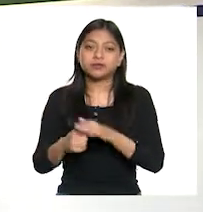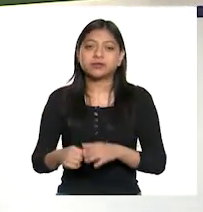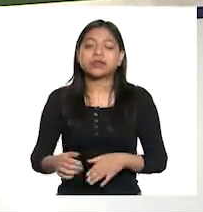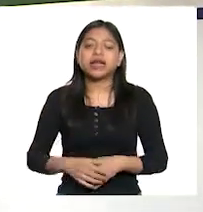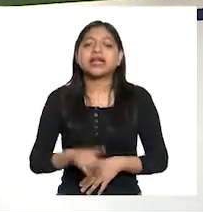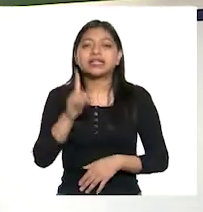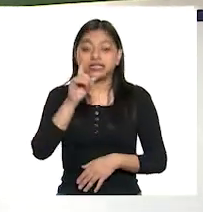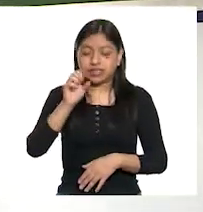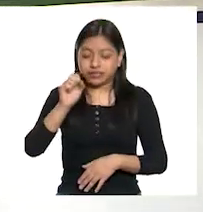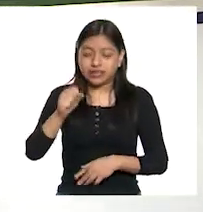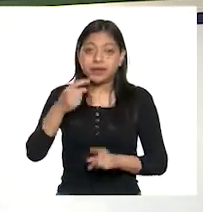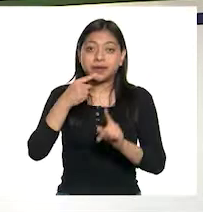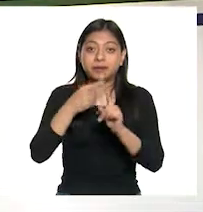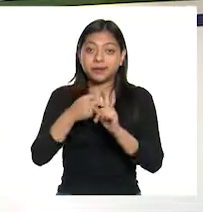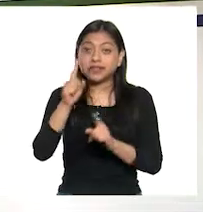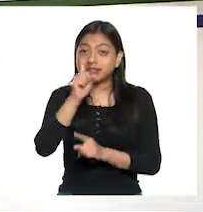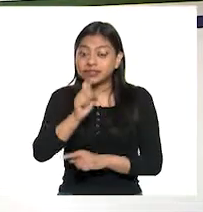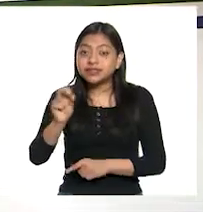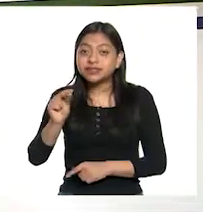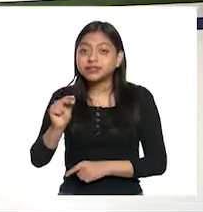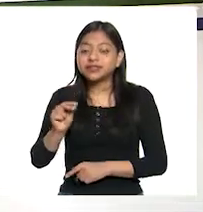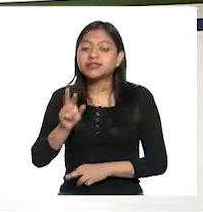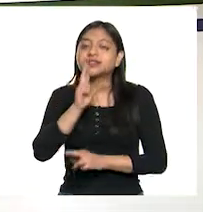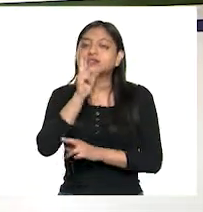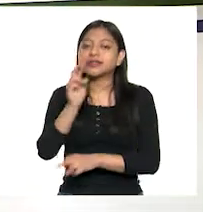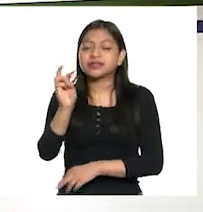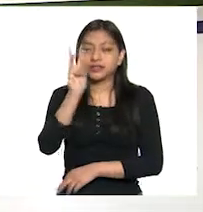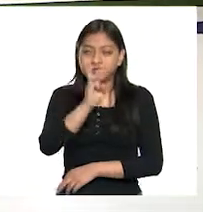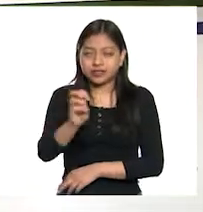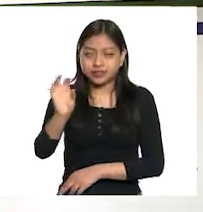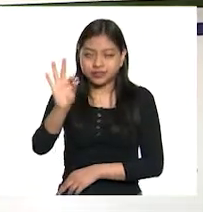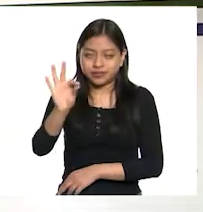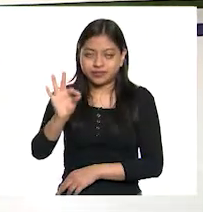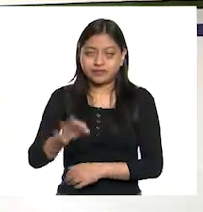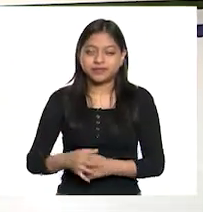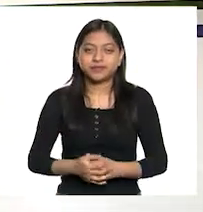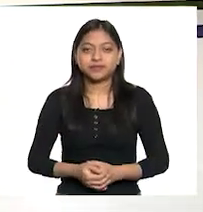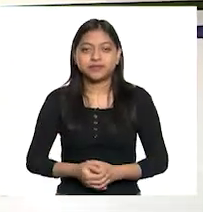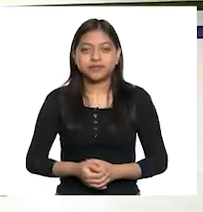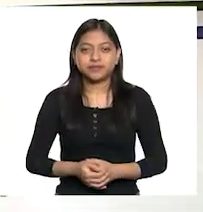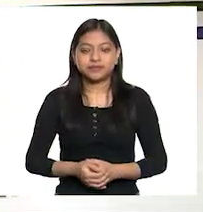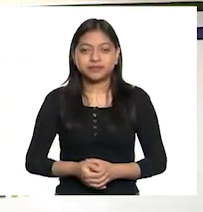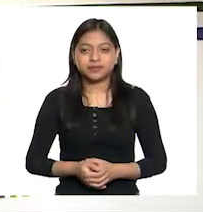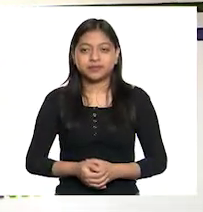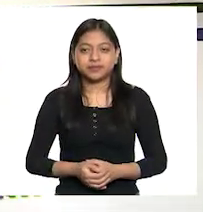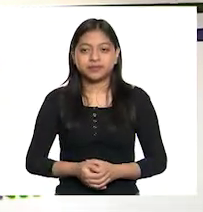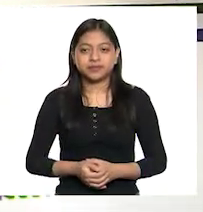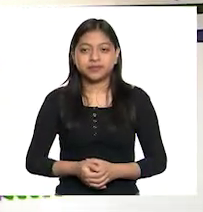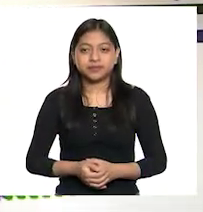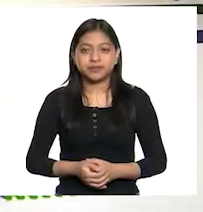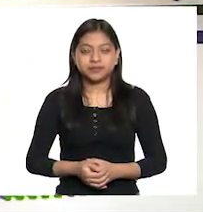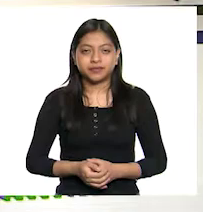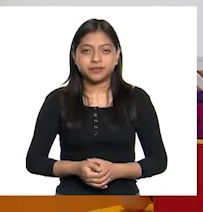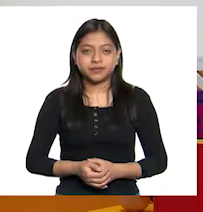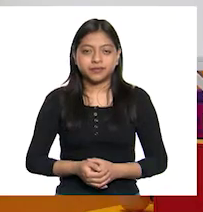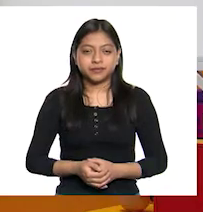más 180? ¿Nos da de resultado? 340. Muy bien, 340. Entonces agregamos al precio